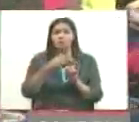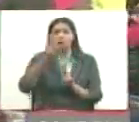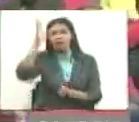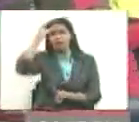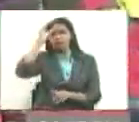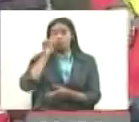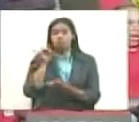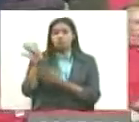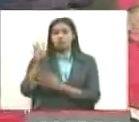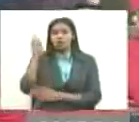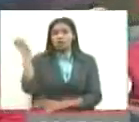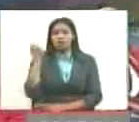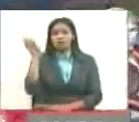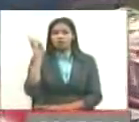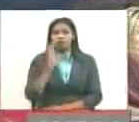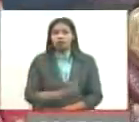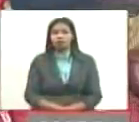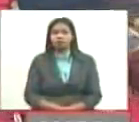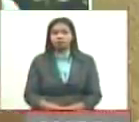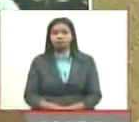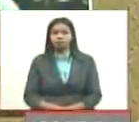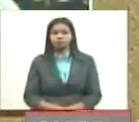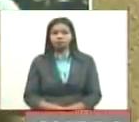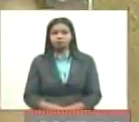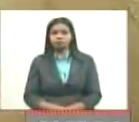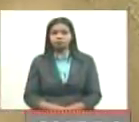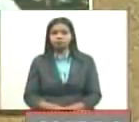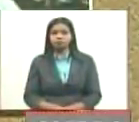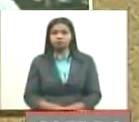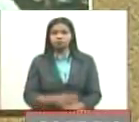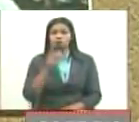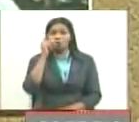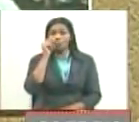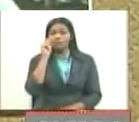¿fuera? Sí, fuera. Aquí estaba el diputado José Trujillo.